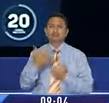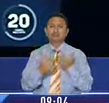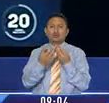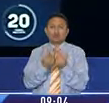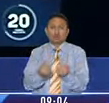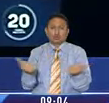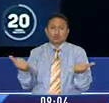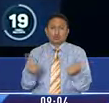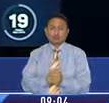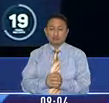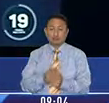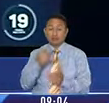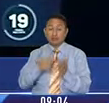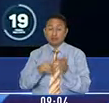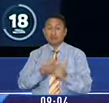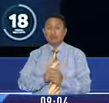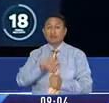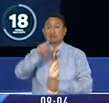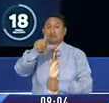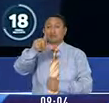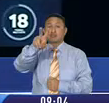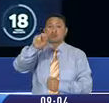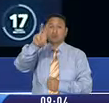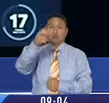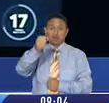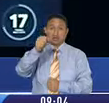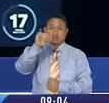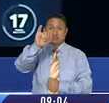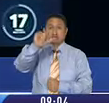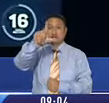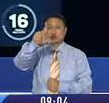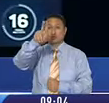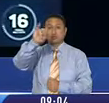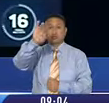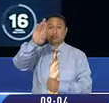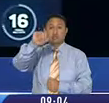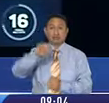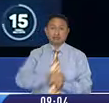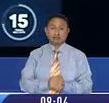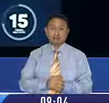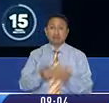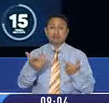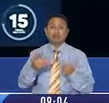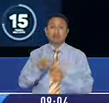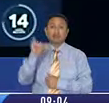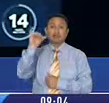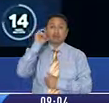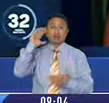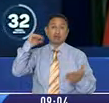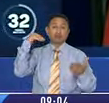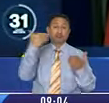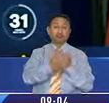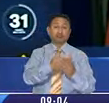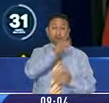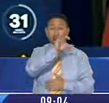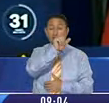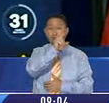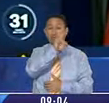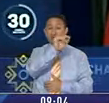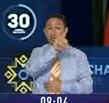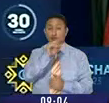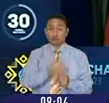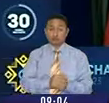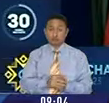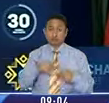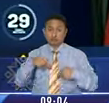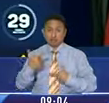como la solución Intervalles Lumbicí, la solución que debemos generar de acceder desde Amaguaña a Tambillo. Ya que está funcionando el